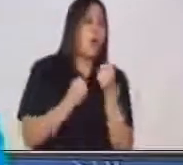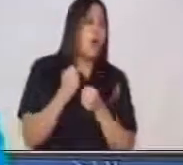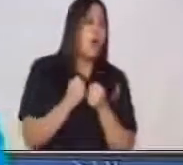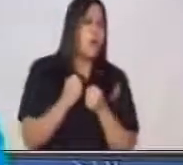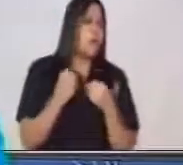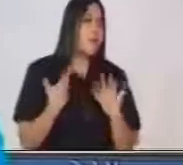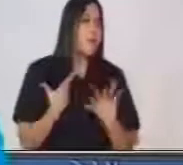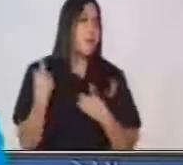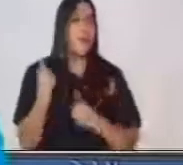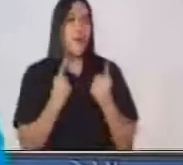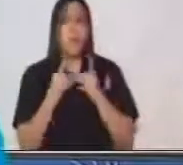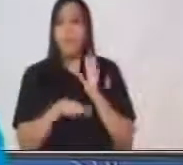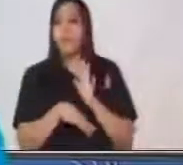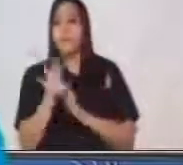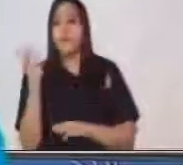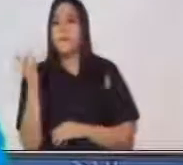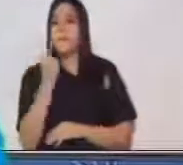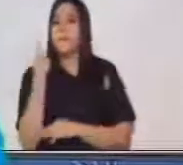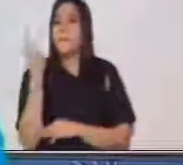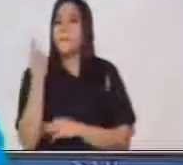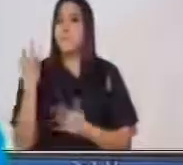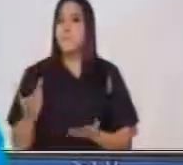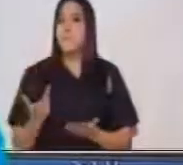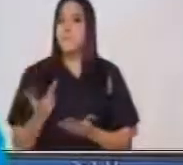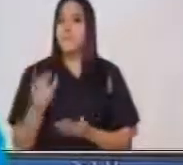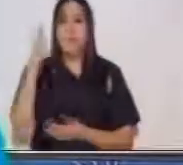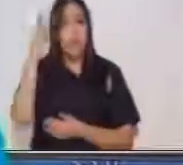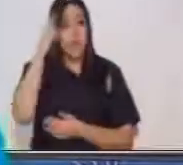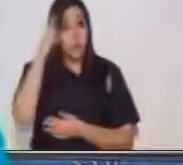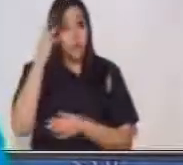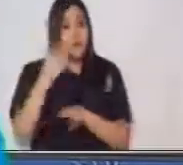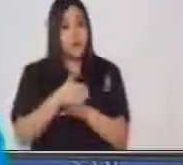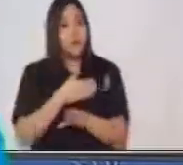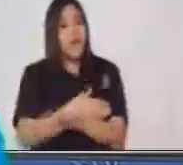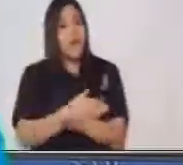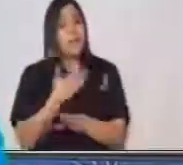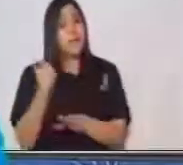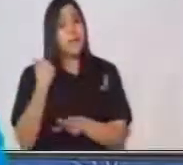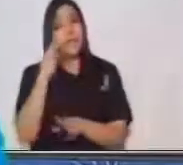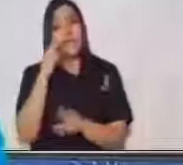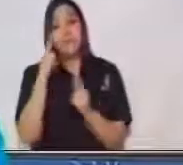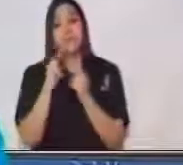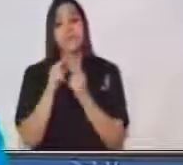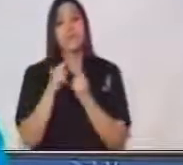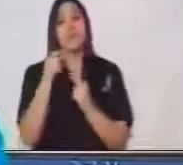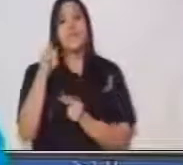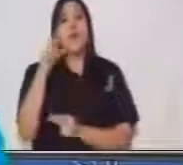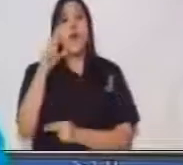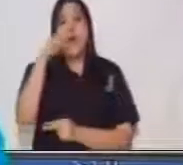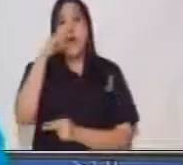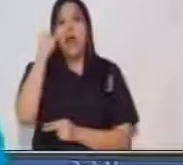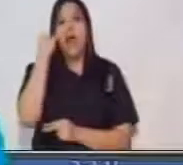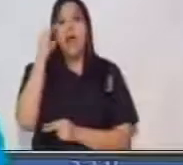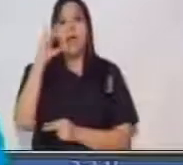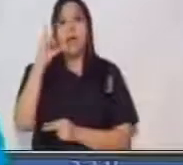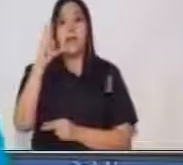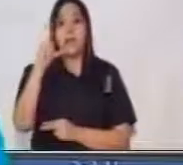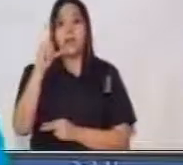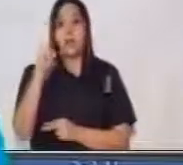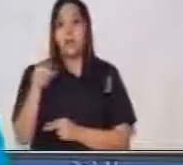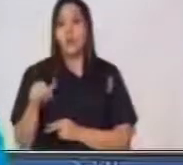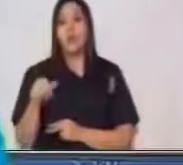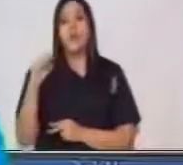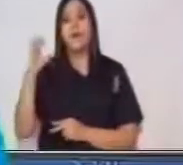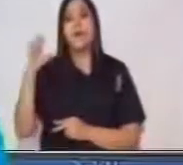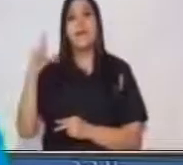Recordemos que en la clase anterior vimos lo que eran los artículos. En esta oración la palabra el es el artículo, carro